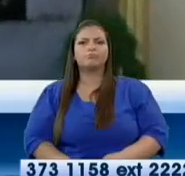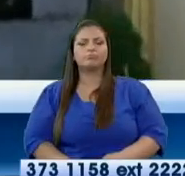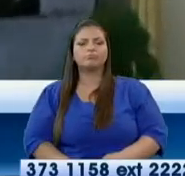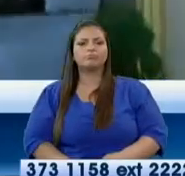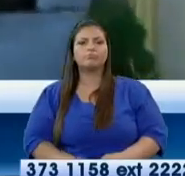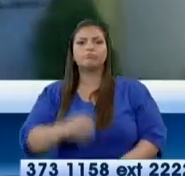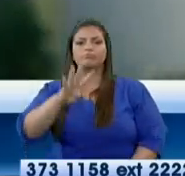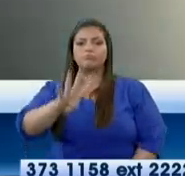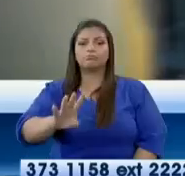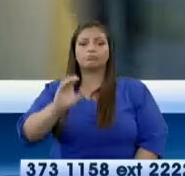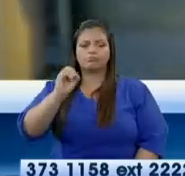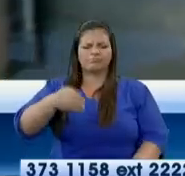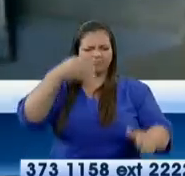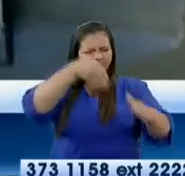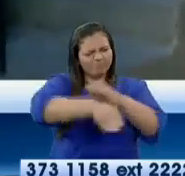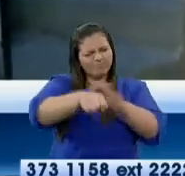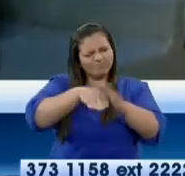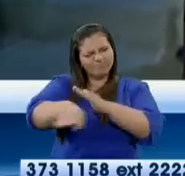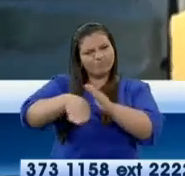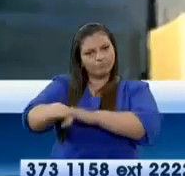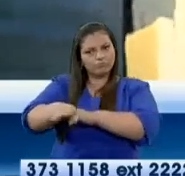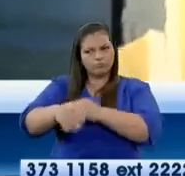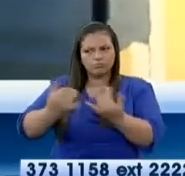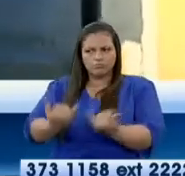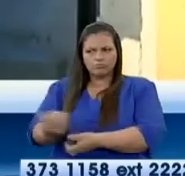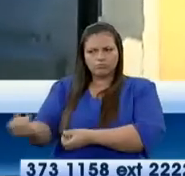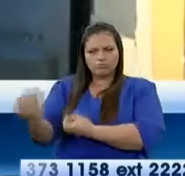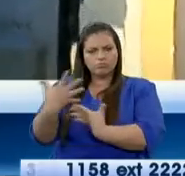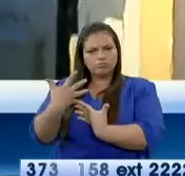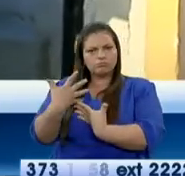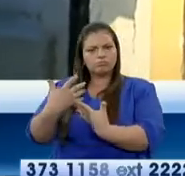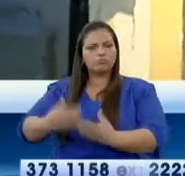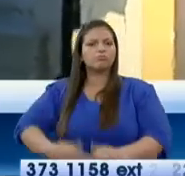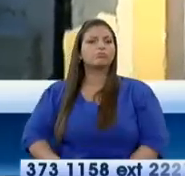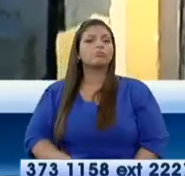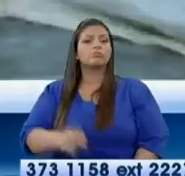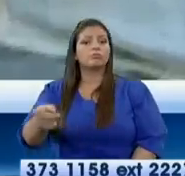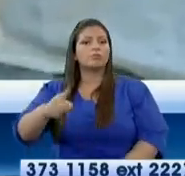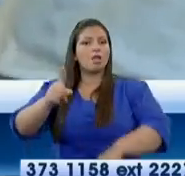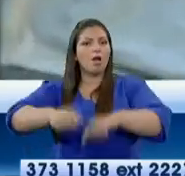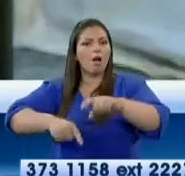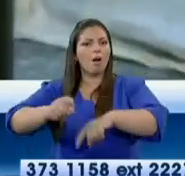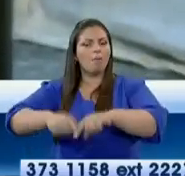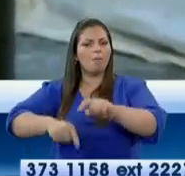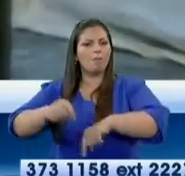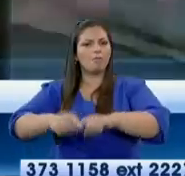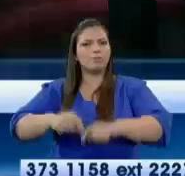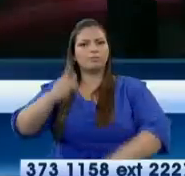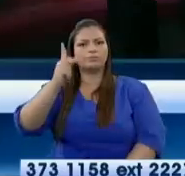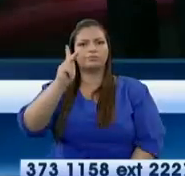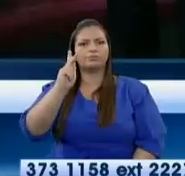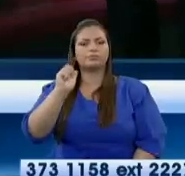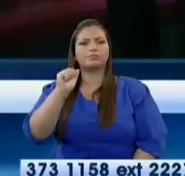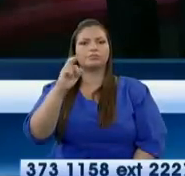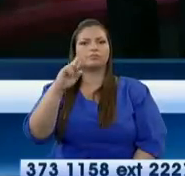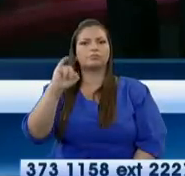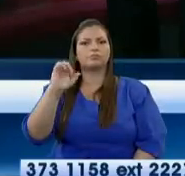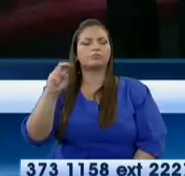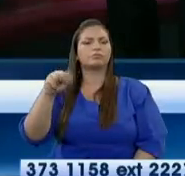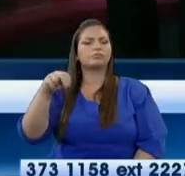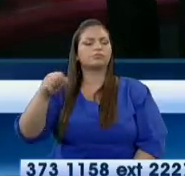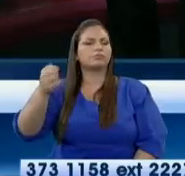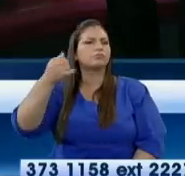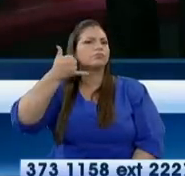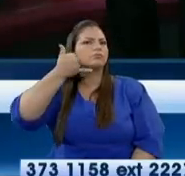40 allanamientos. En este momento me comunican que nuestra compañera Karina Valdivieso nos tiene un reporte vía